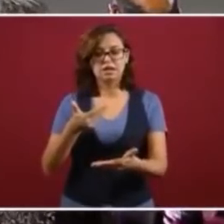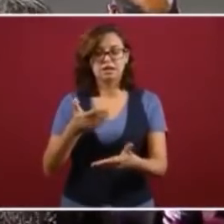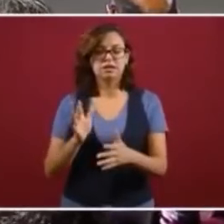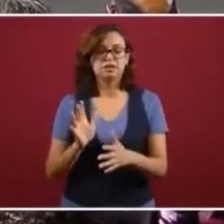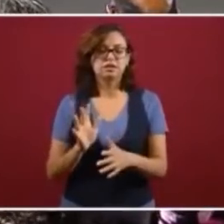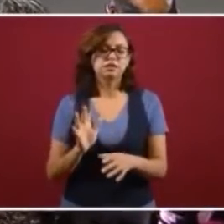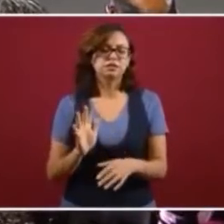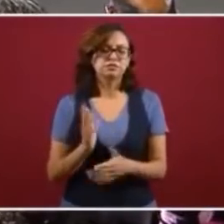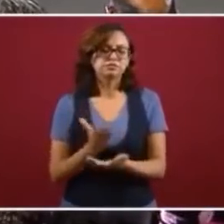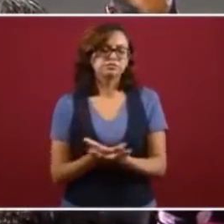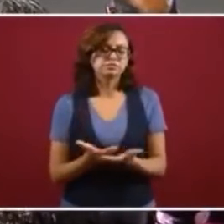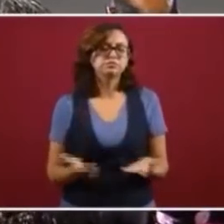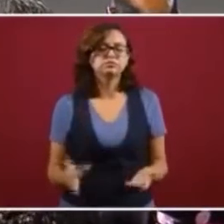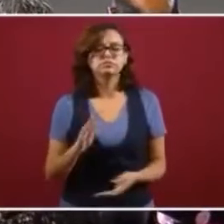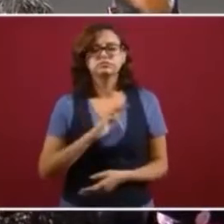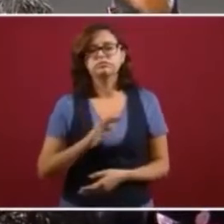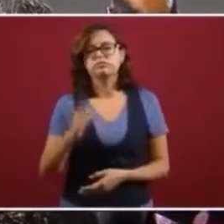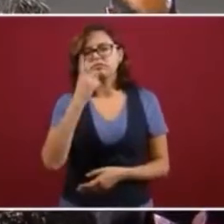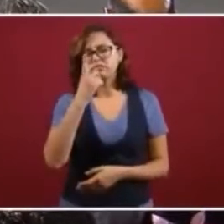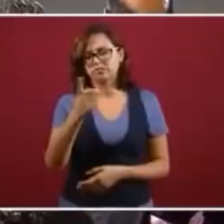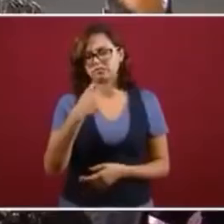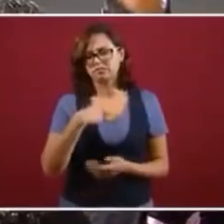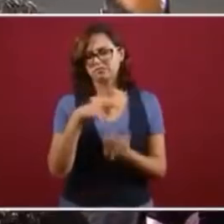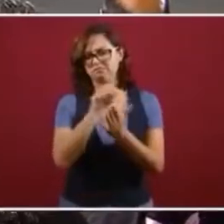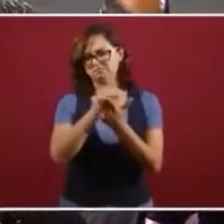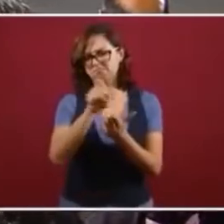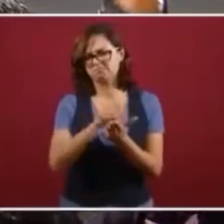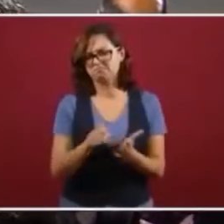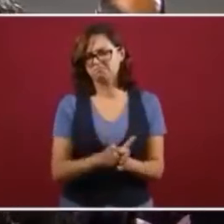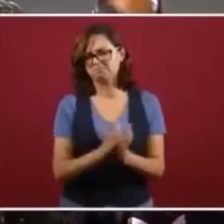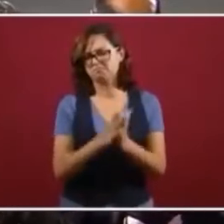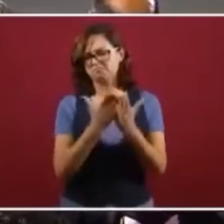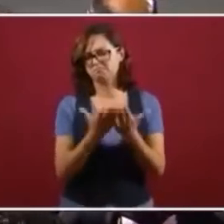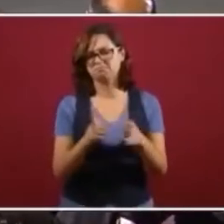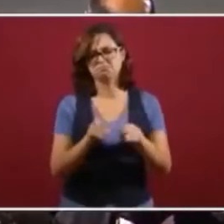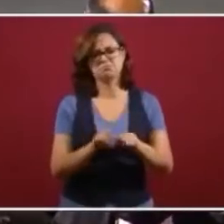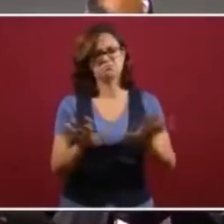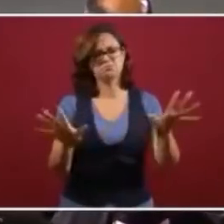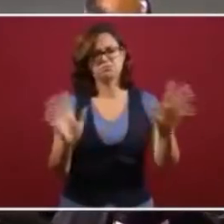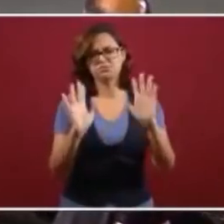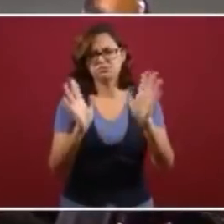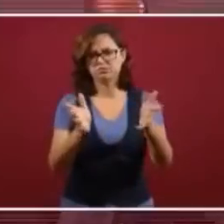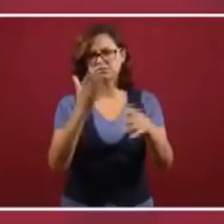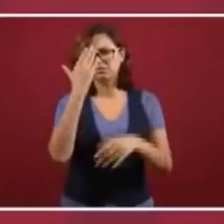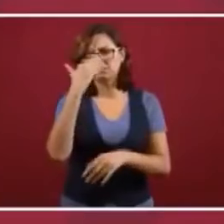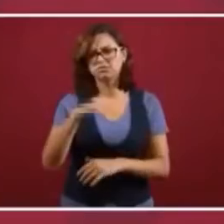porque lo escribí, ya es público,